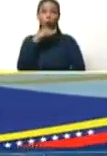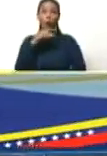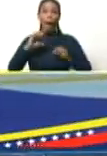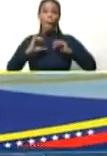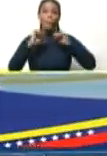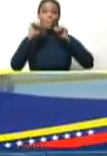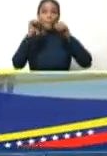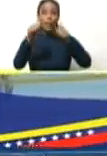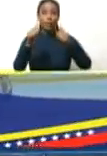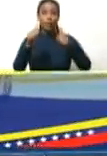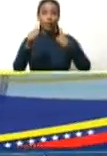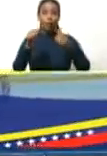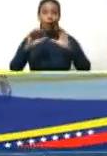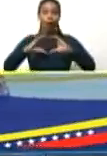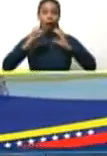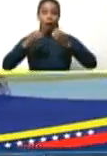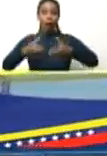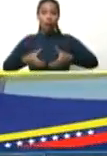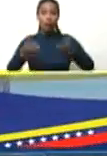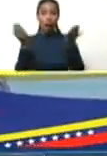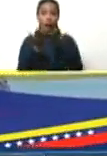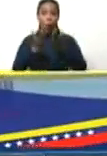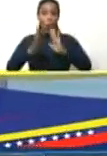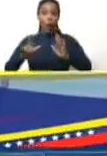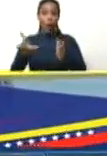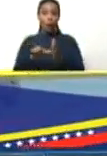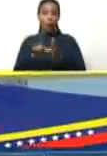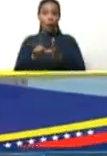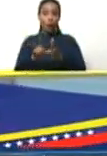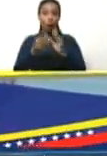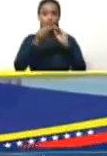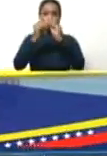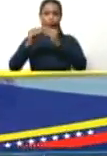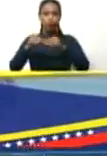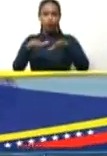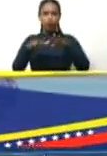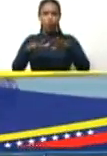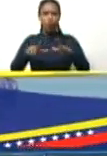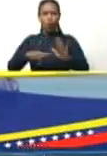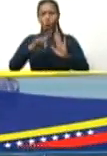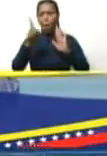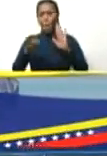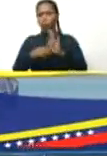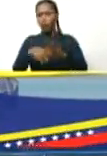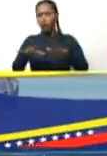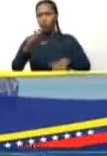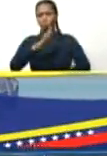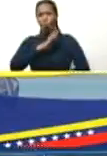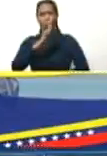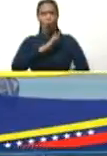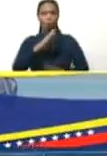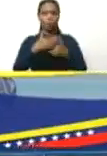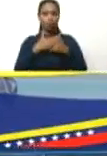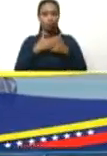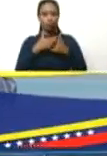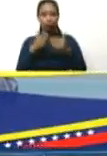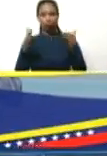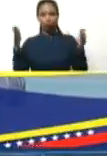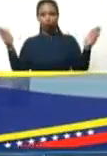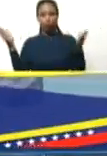las clases, escuelas y liceos estarán arreglados, reparados y abriendo